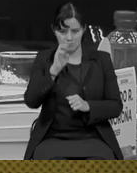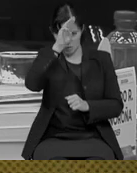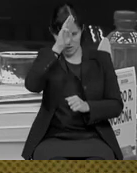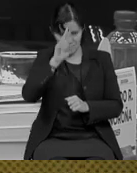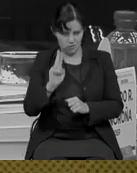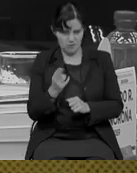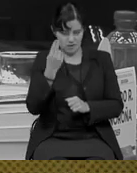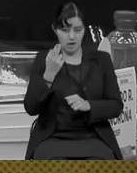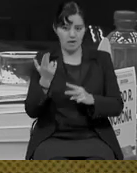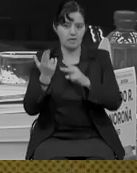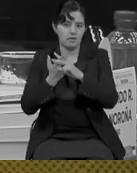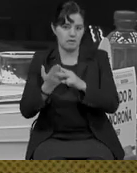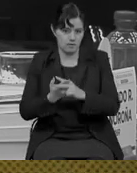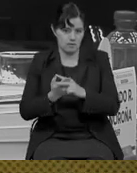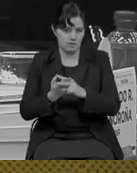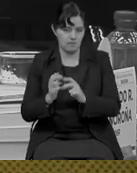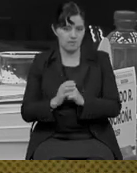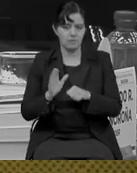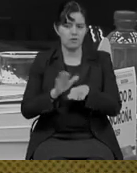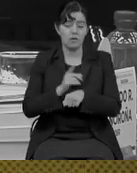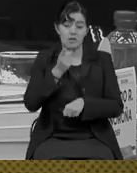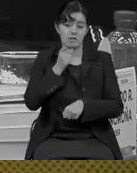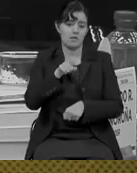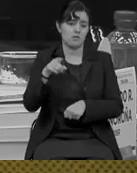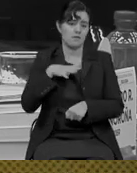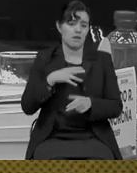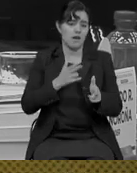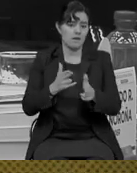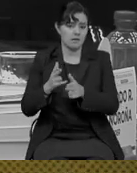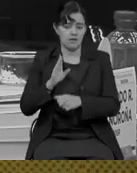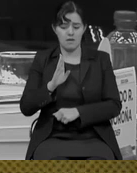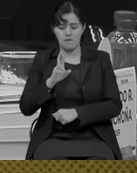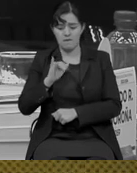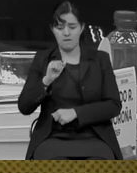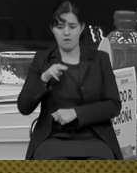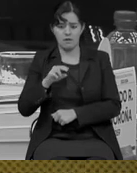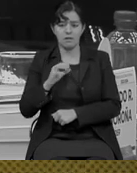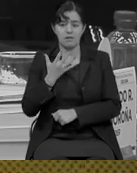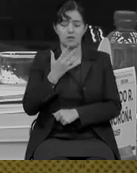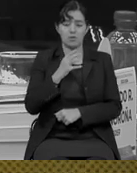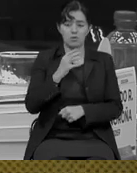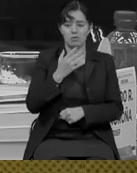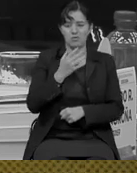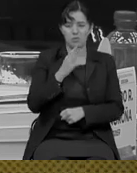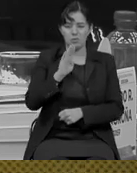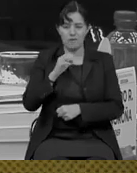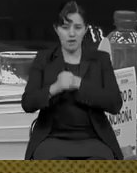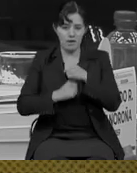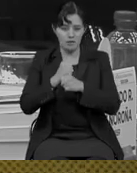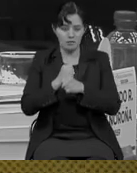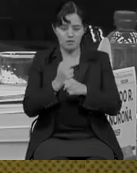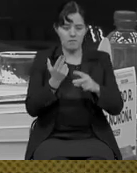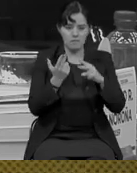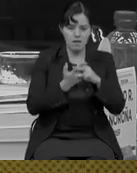gobierno usurpador de Calderón diciendo que iban armados hasta los dientes. Brian y Martín Almanza Salazar, de 5 y 9 años, fueron asesinados en un retén